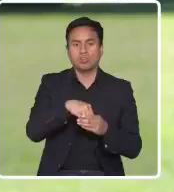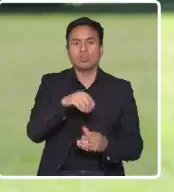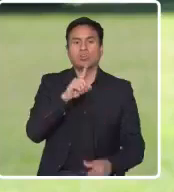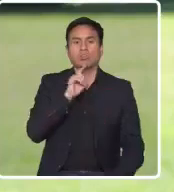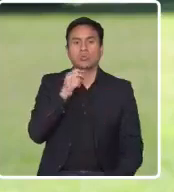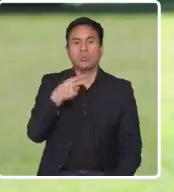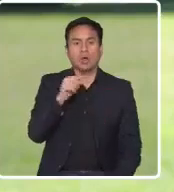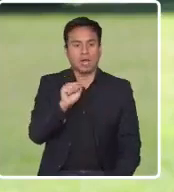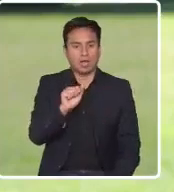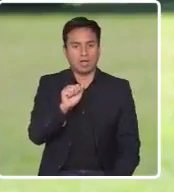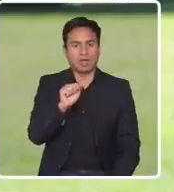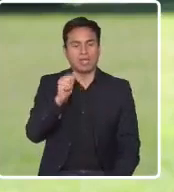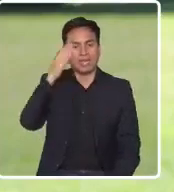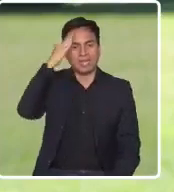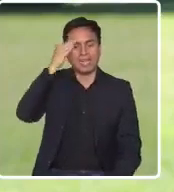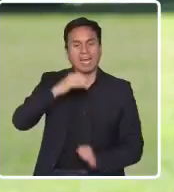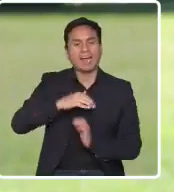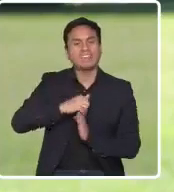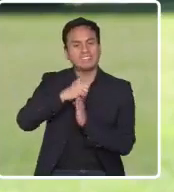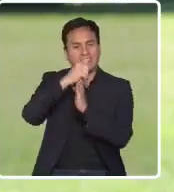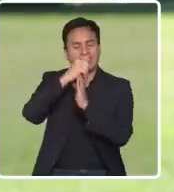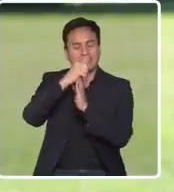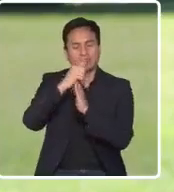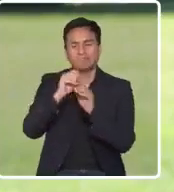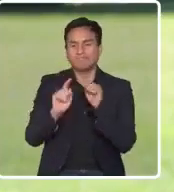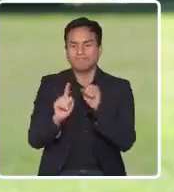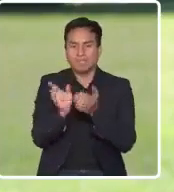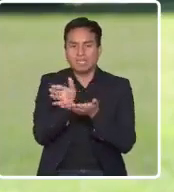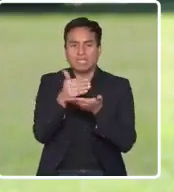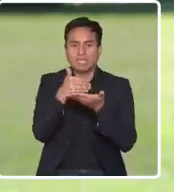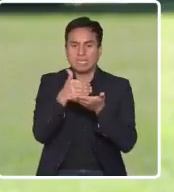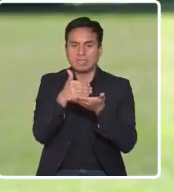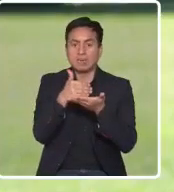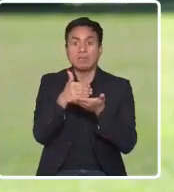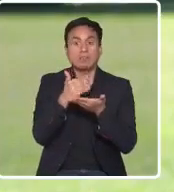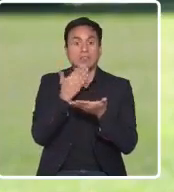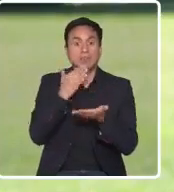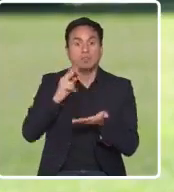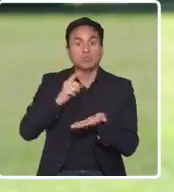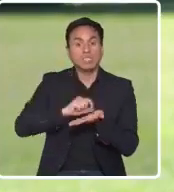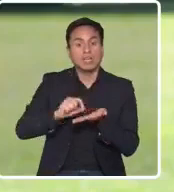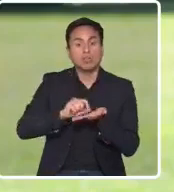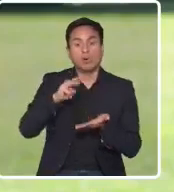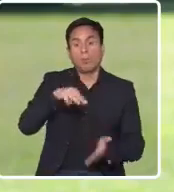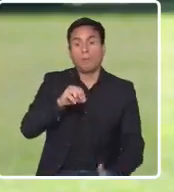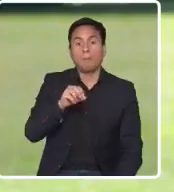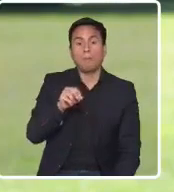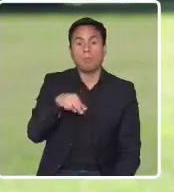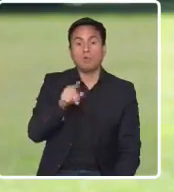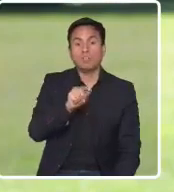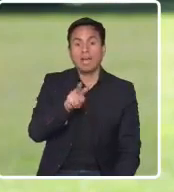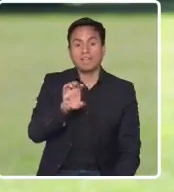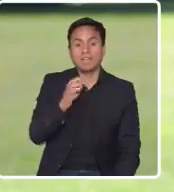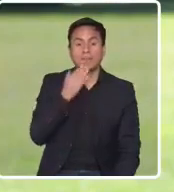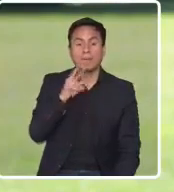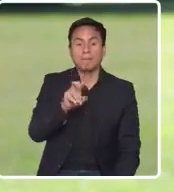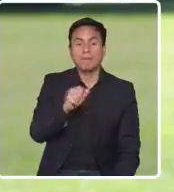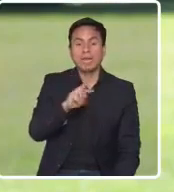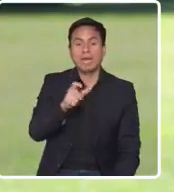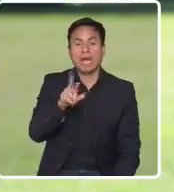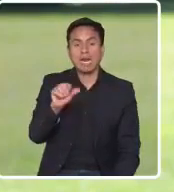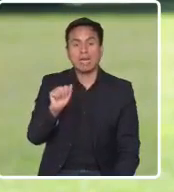Toá, encabezando esta estrategia, también con los subsecretarios Monsalve y Vergara, con